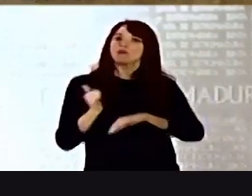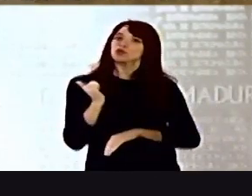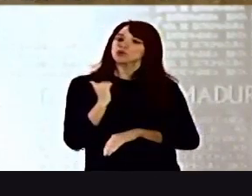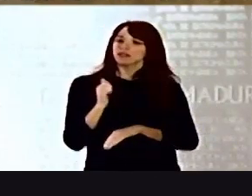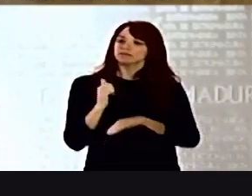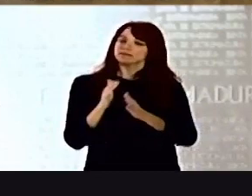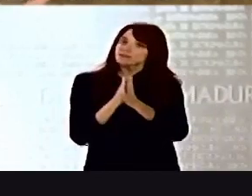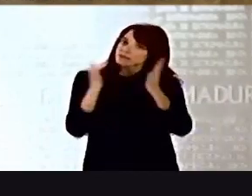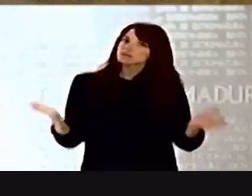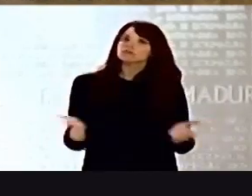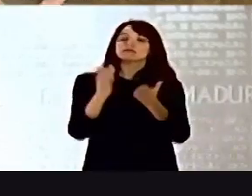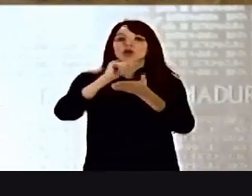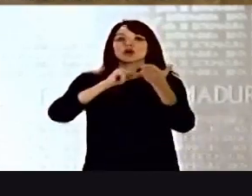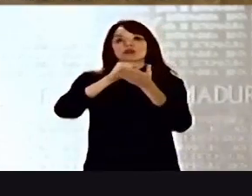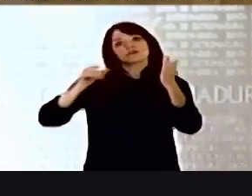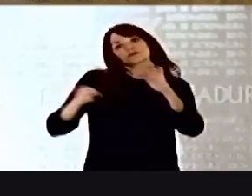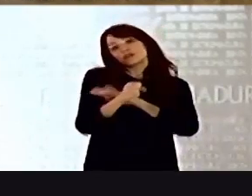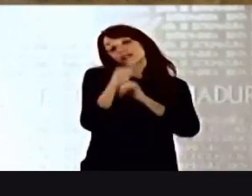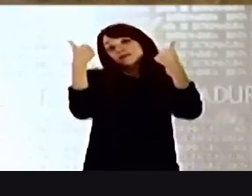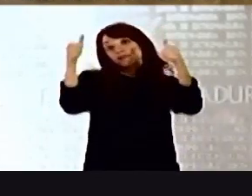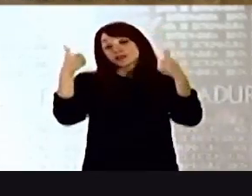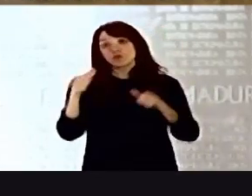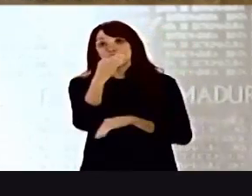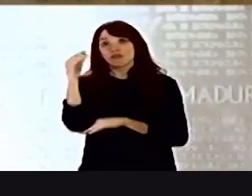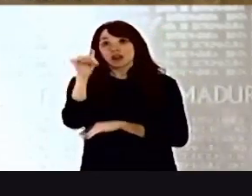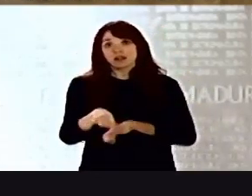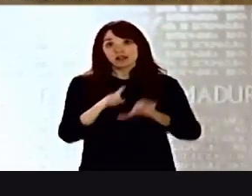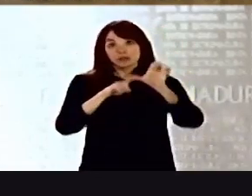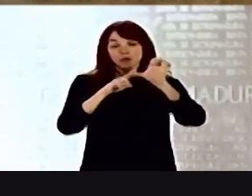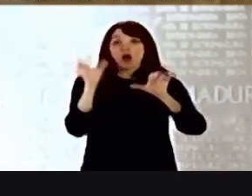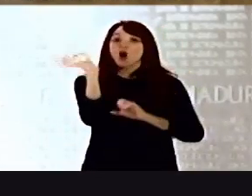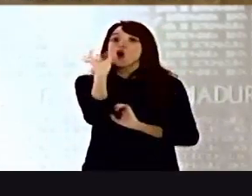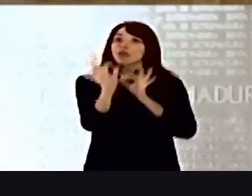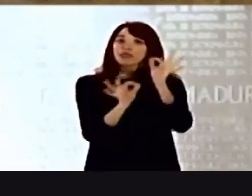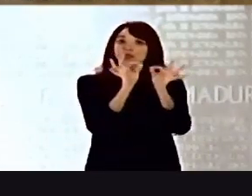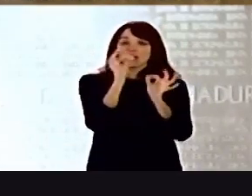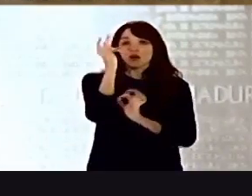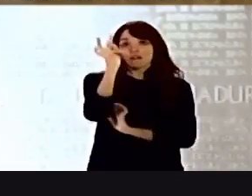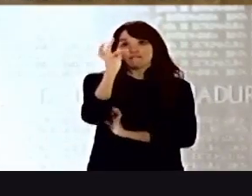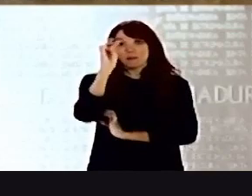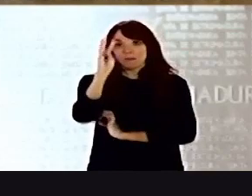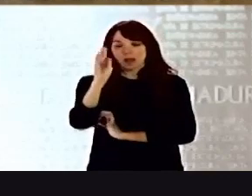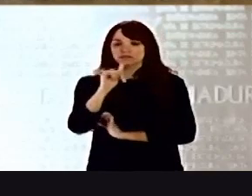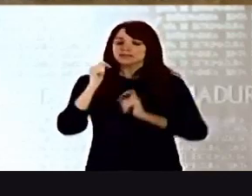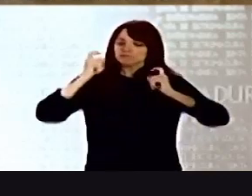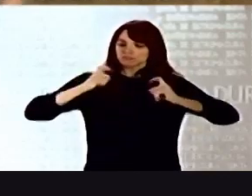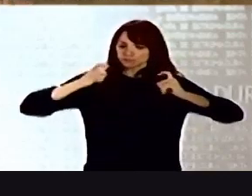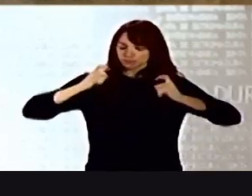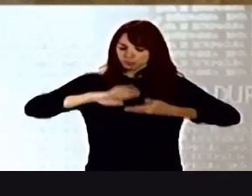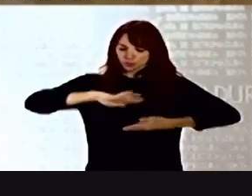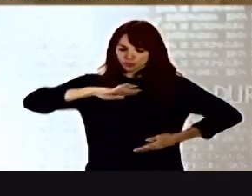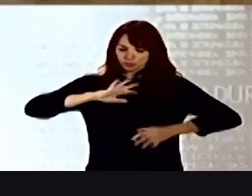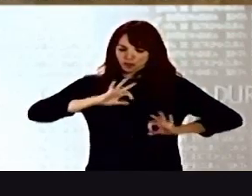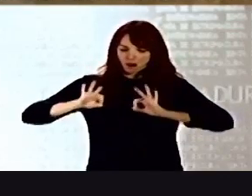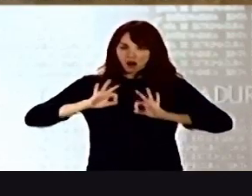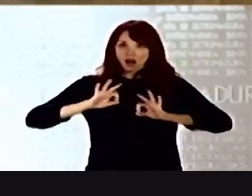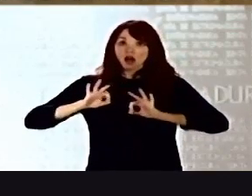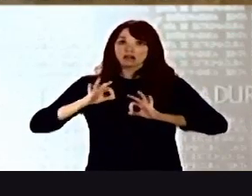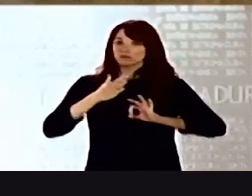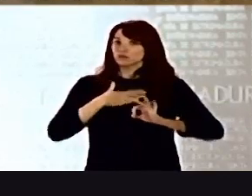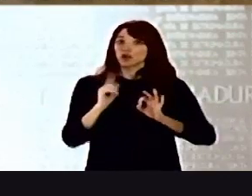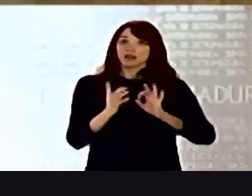la contratación de los jóvenes titulados universitarios o titulados FP que han hecho un esfuerzo por prepararse, a quienes no queremos